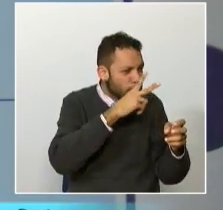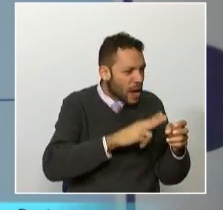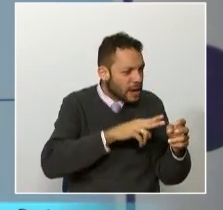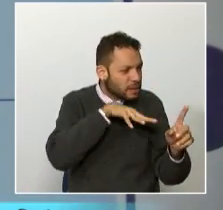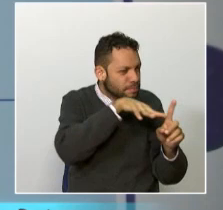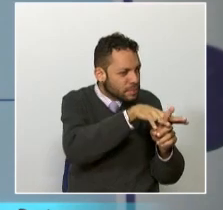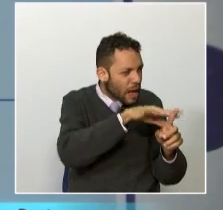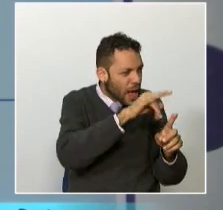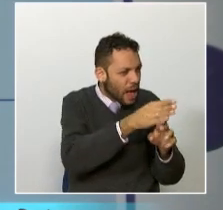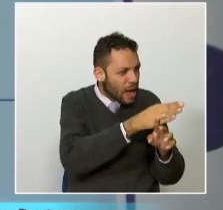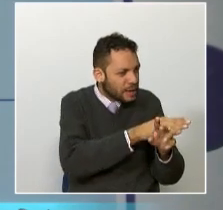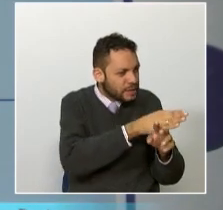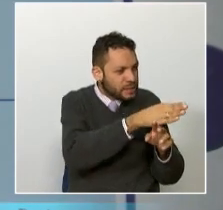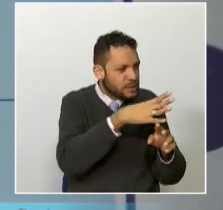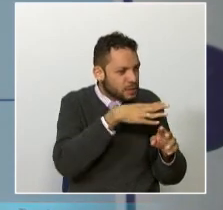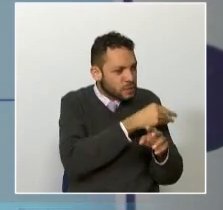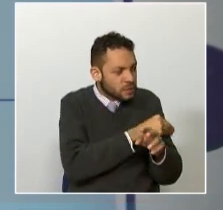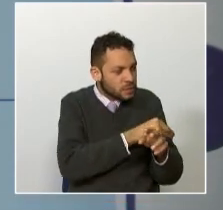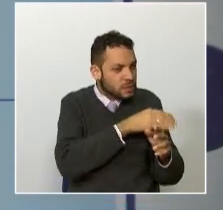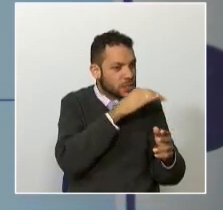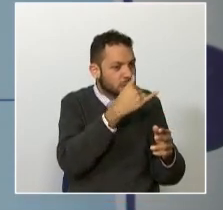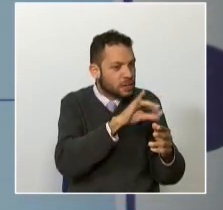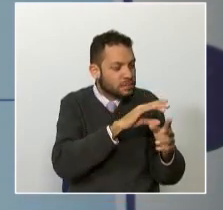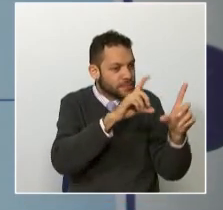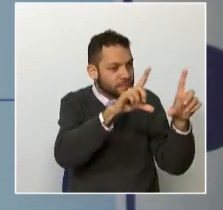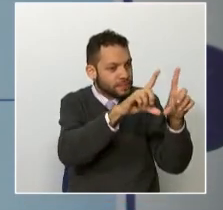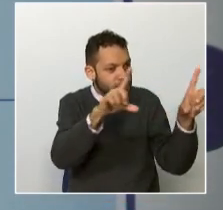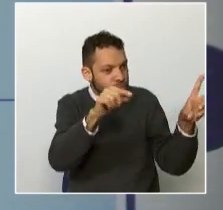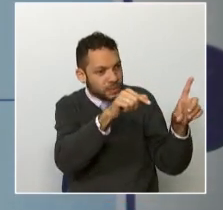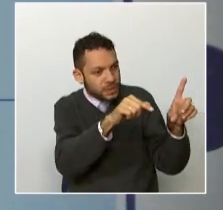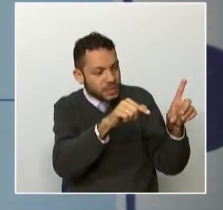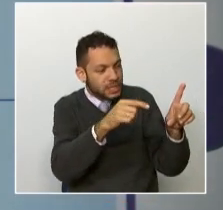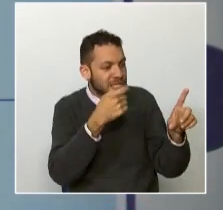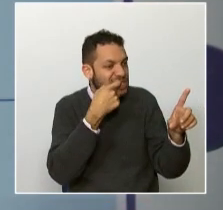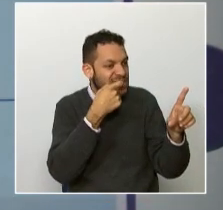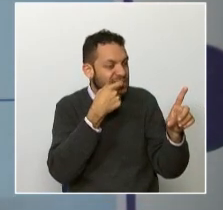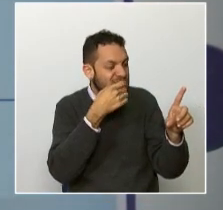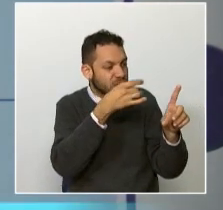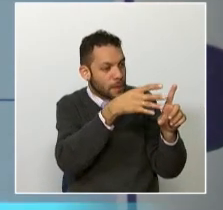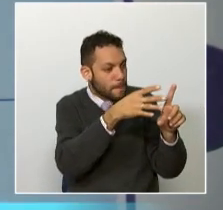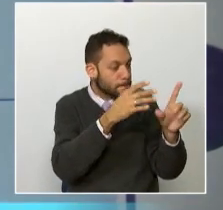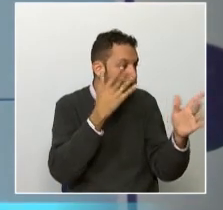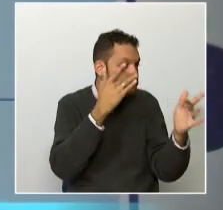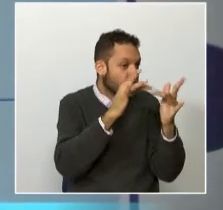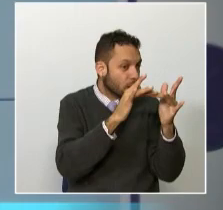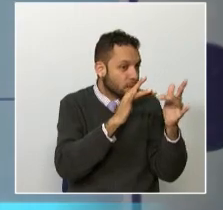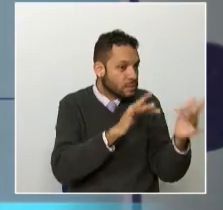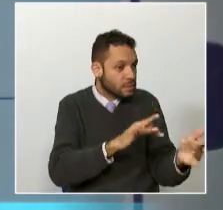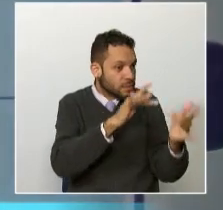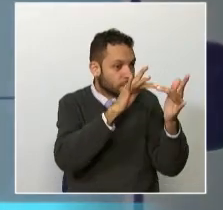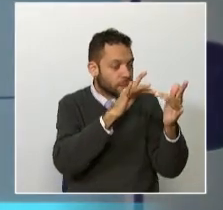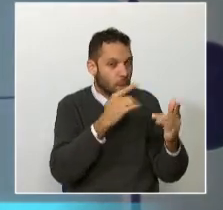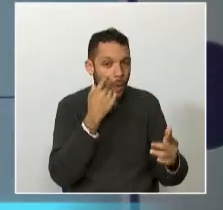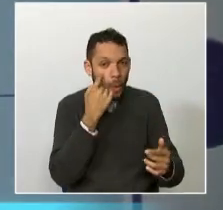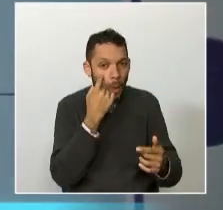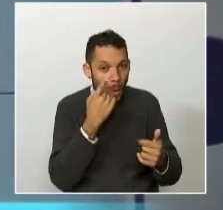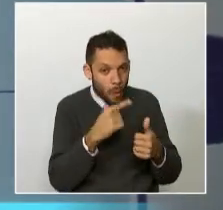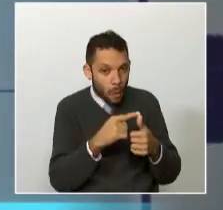absceso, y cuando llegamos al cuadro vemos que los caninos se relacionan con el